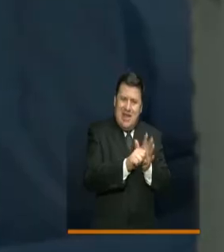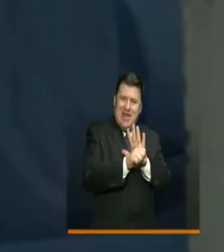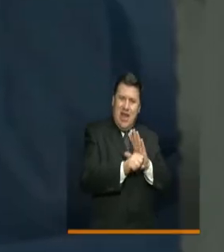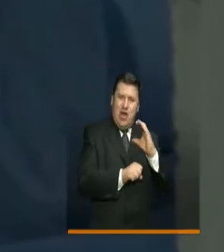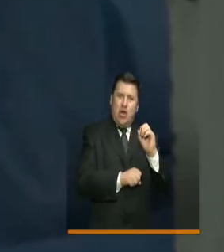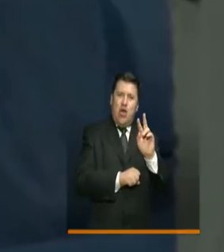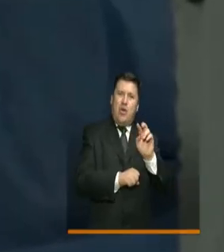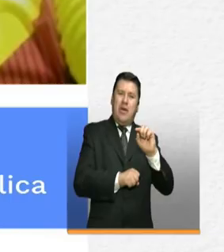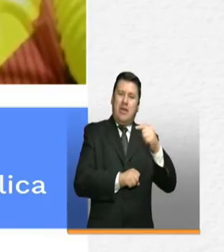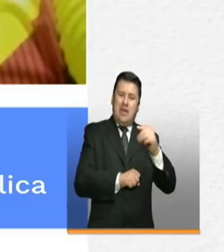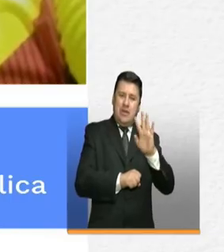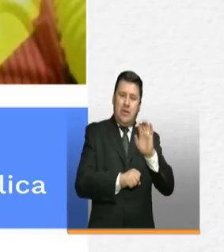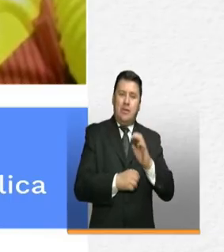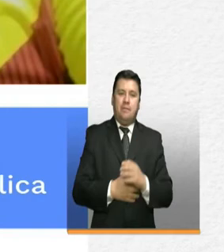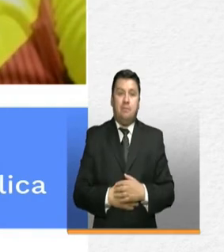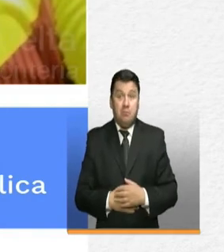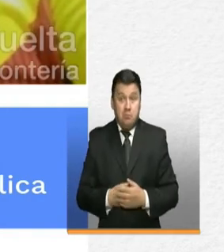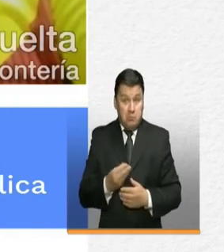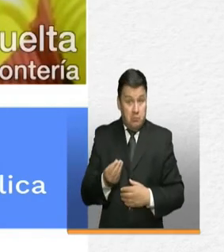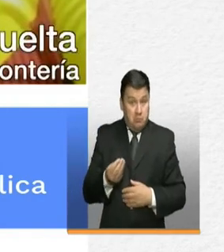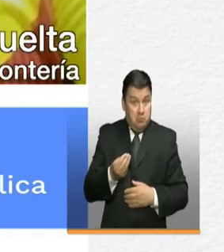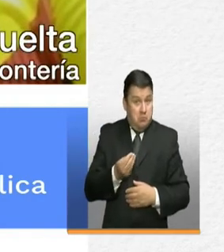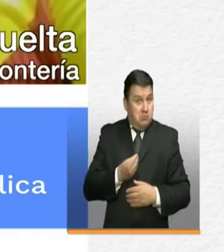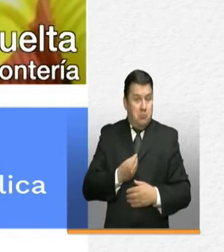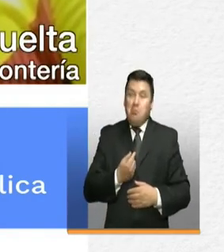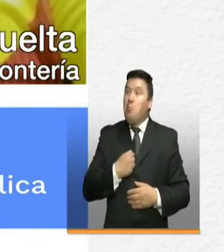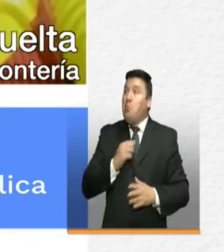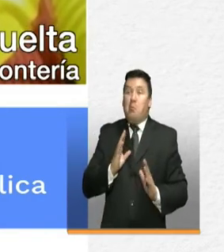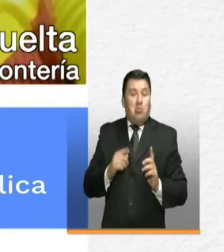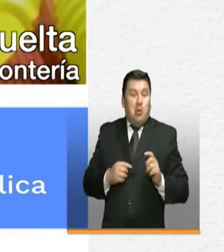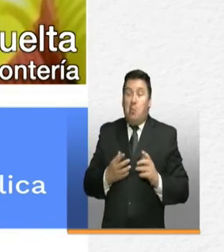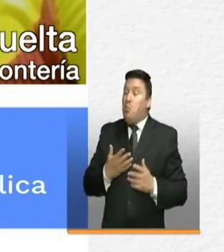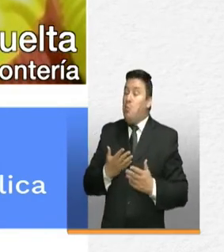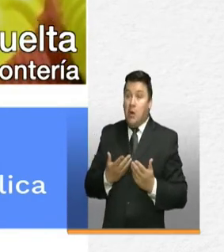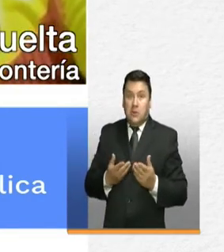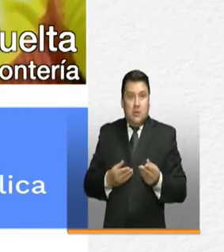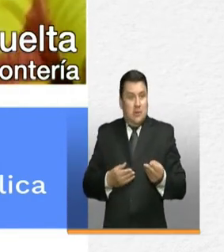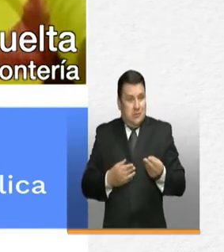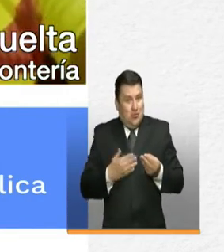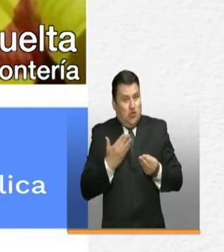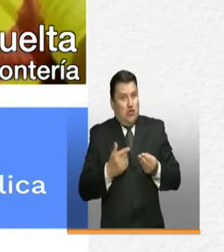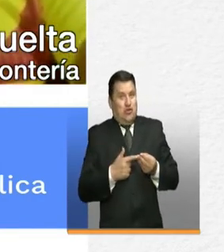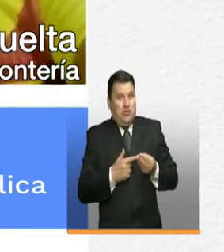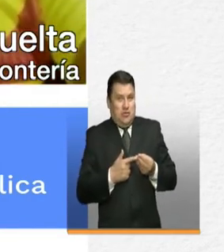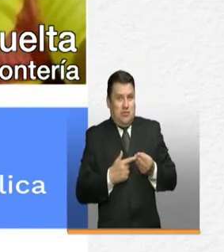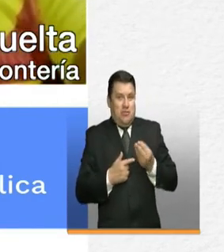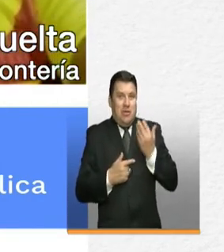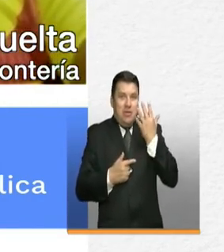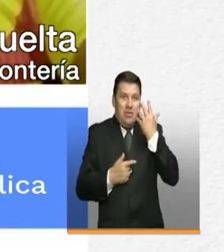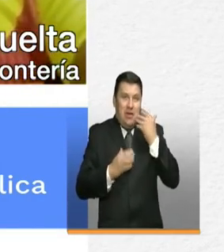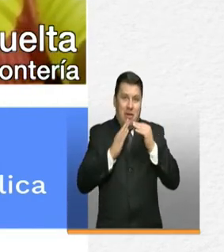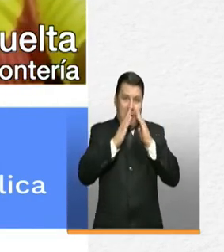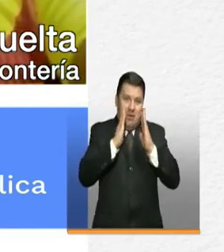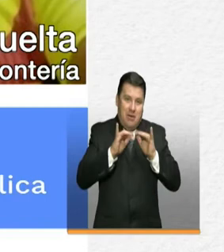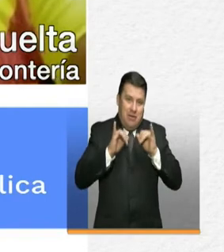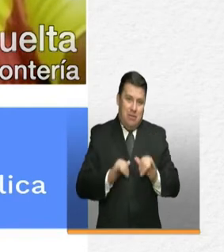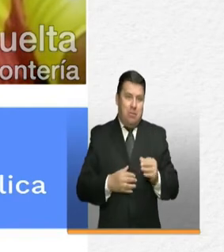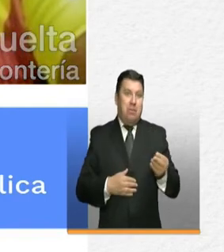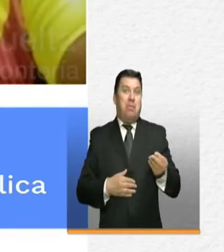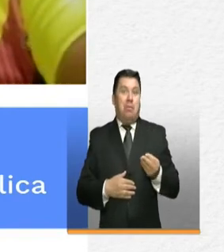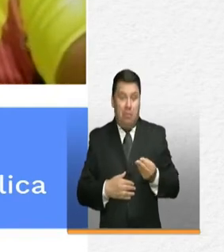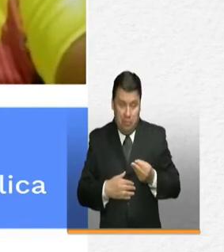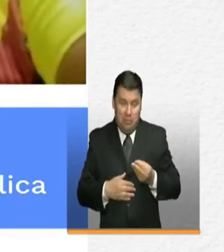COVID-19. Era una plática que no contábamos con ella, nos sirvió mucho en esta cuarentena.